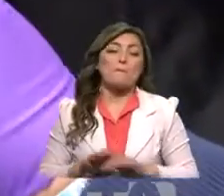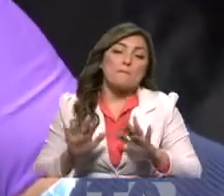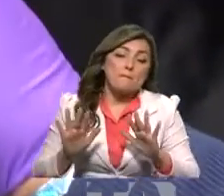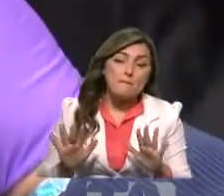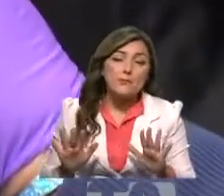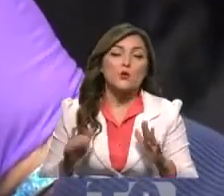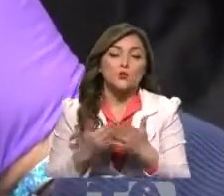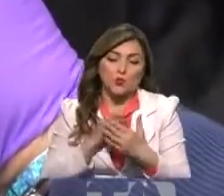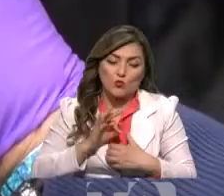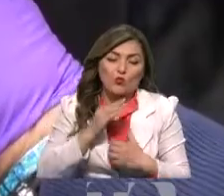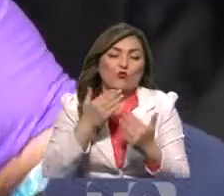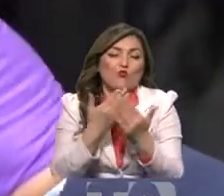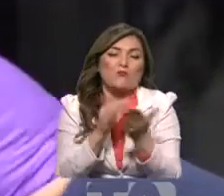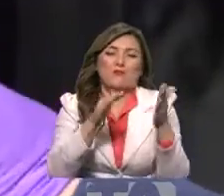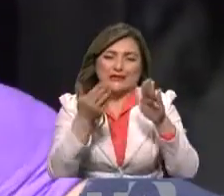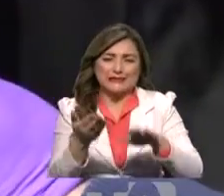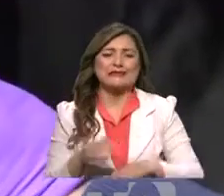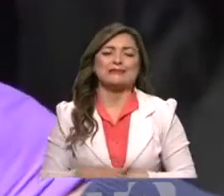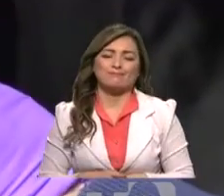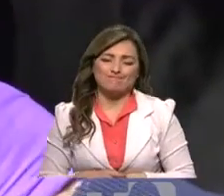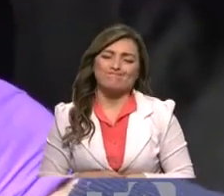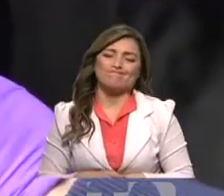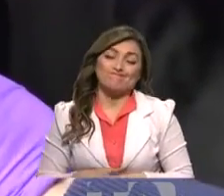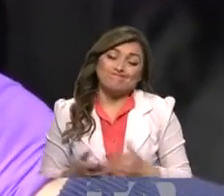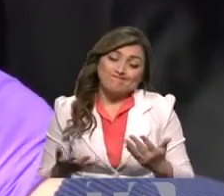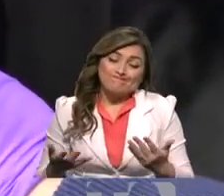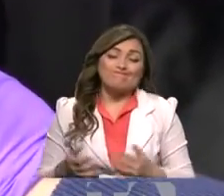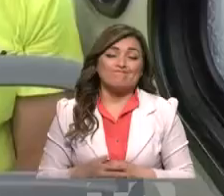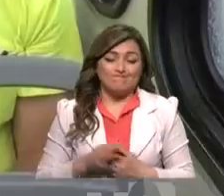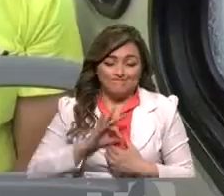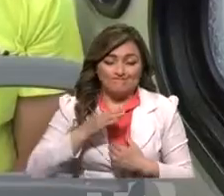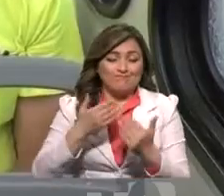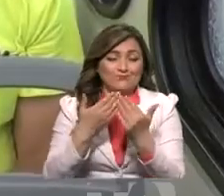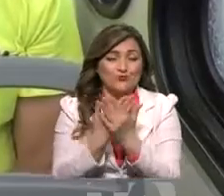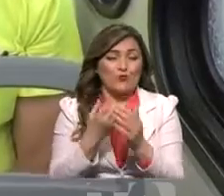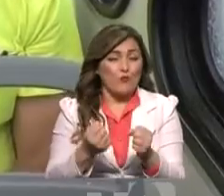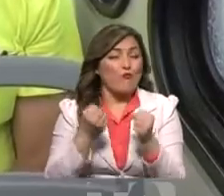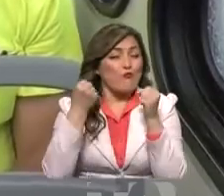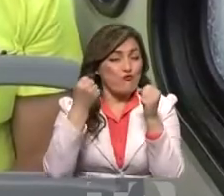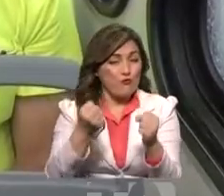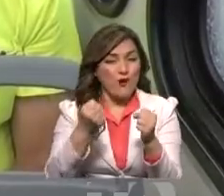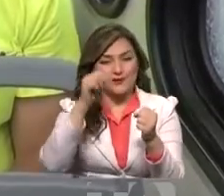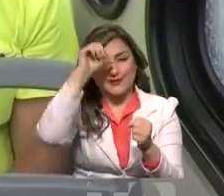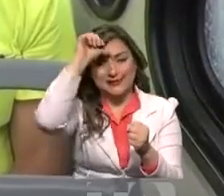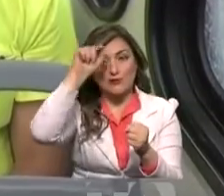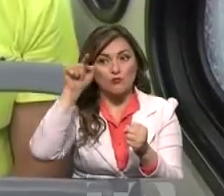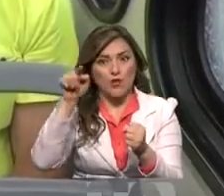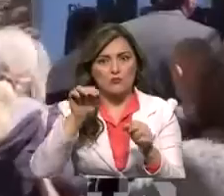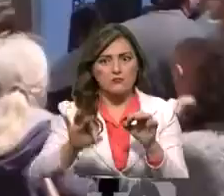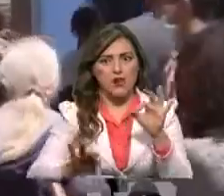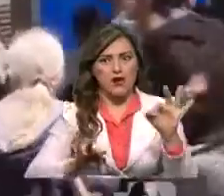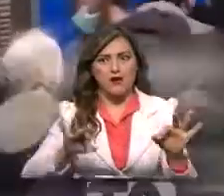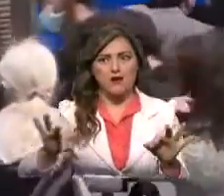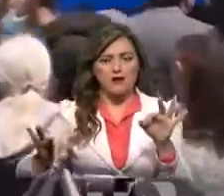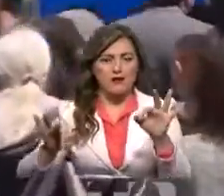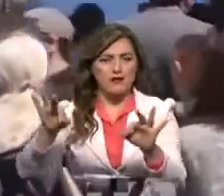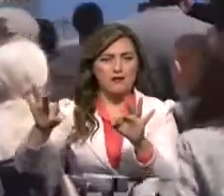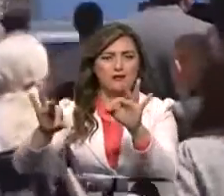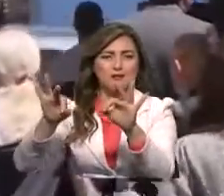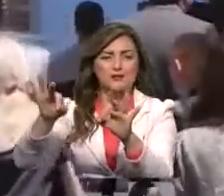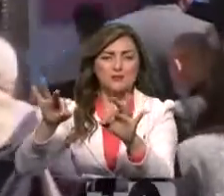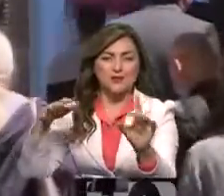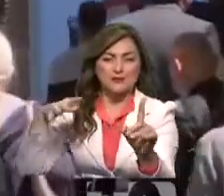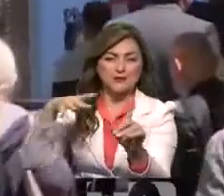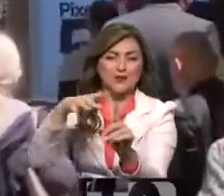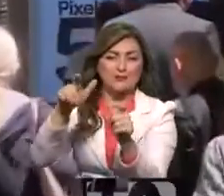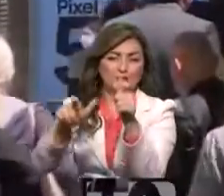tengan nuevos casos y nuevas muertes es simplemente la señal de que una variante más agresiva está circulando y que obviamente va a